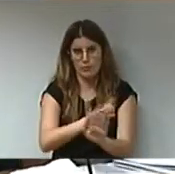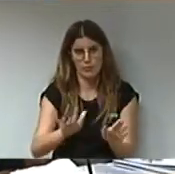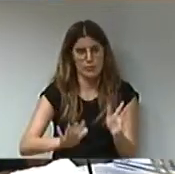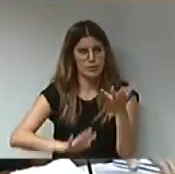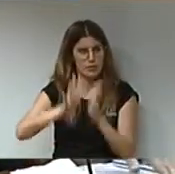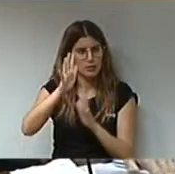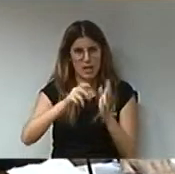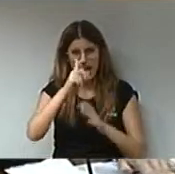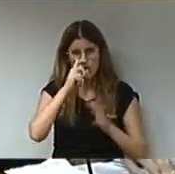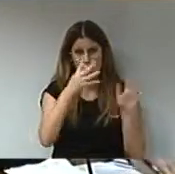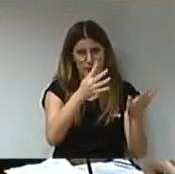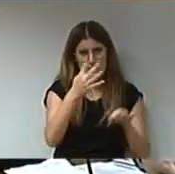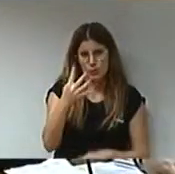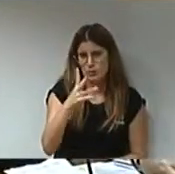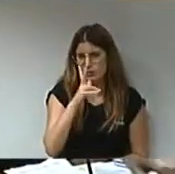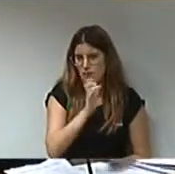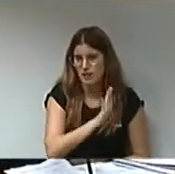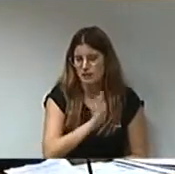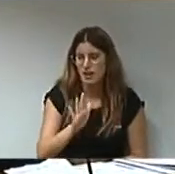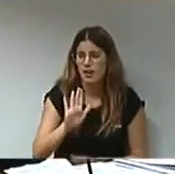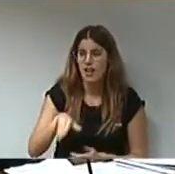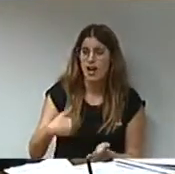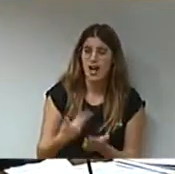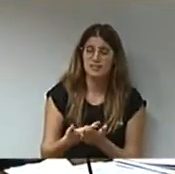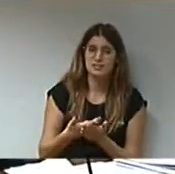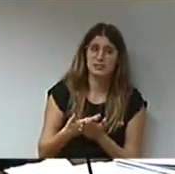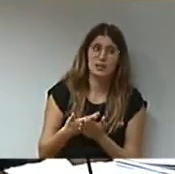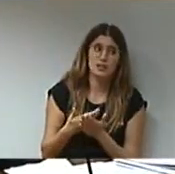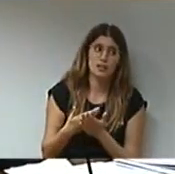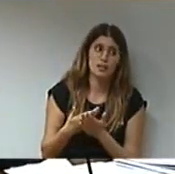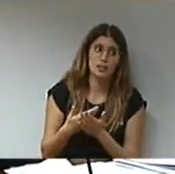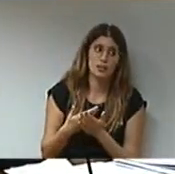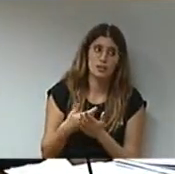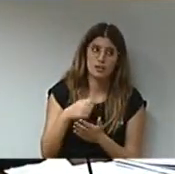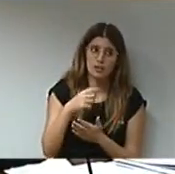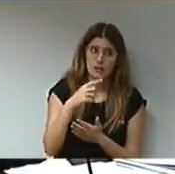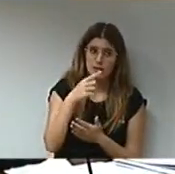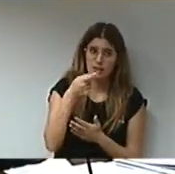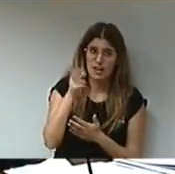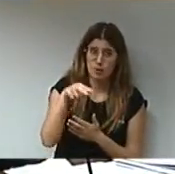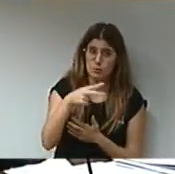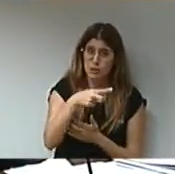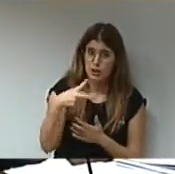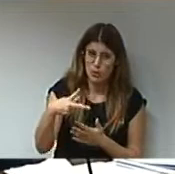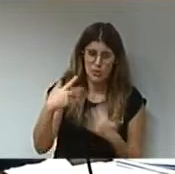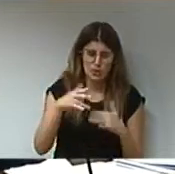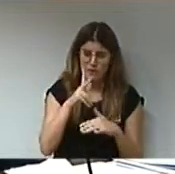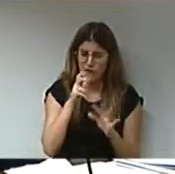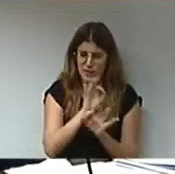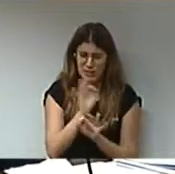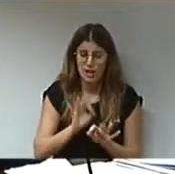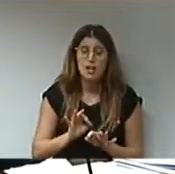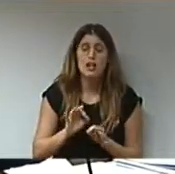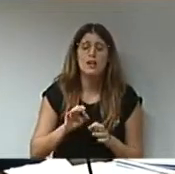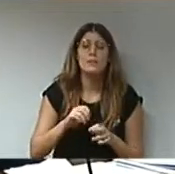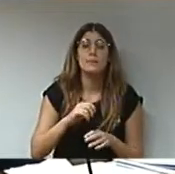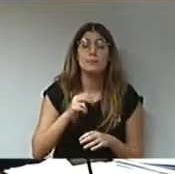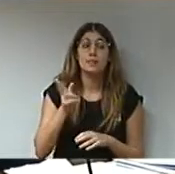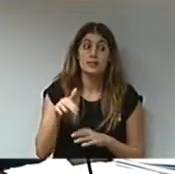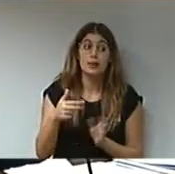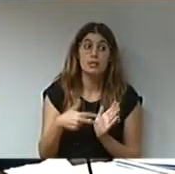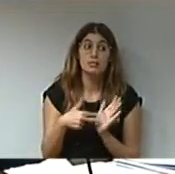del año 94 hasta después, pues los del año 12, que fueron terribles, y los que